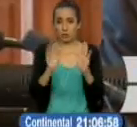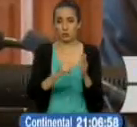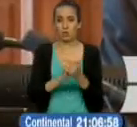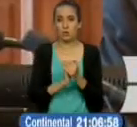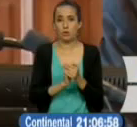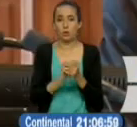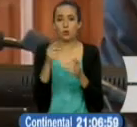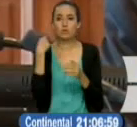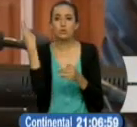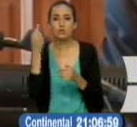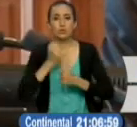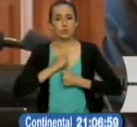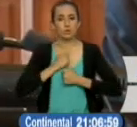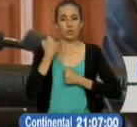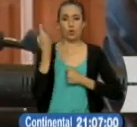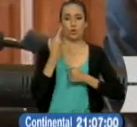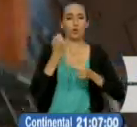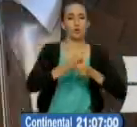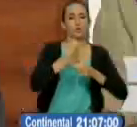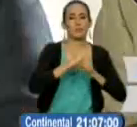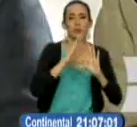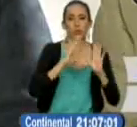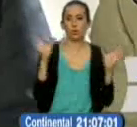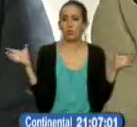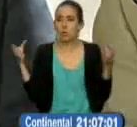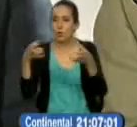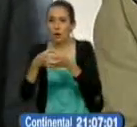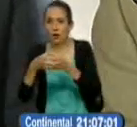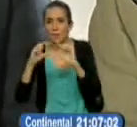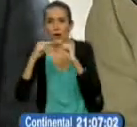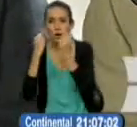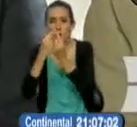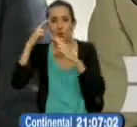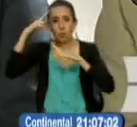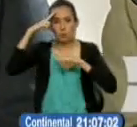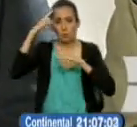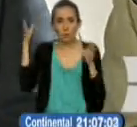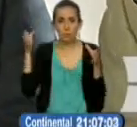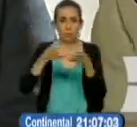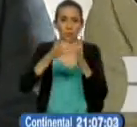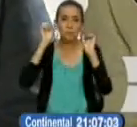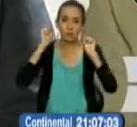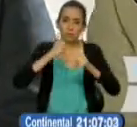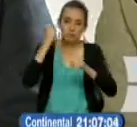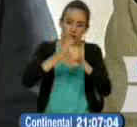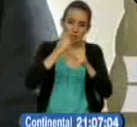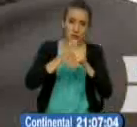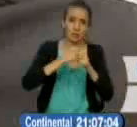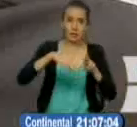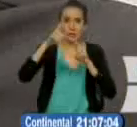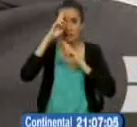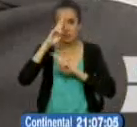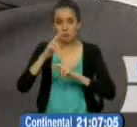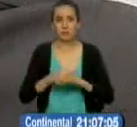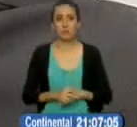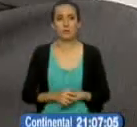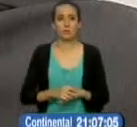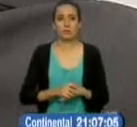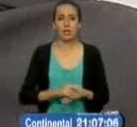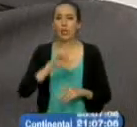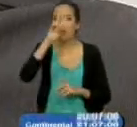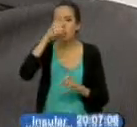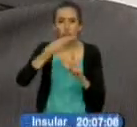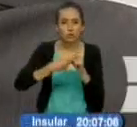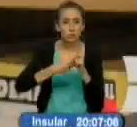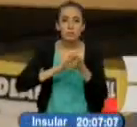ustedes sin que ustedes participen. La voluntad política siempre de nuestro gobierno, el respeto institucional. Casi dos meses